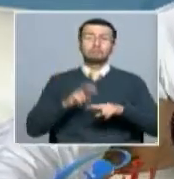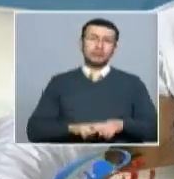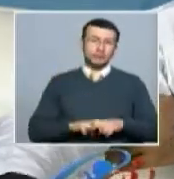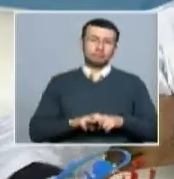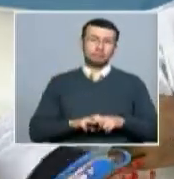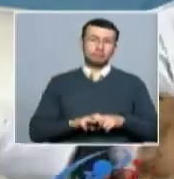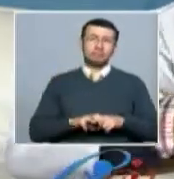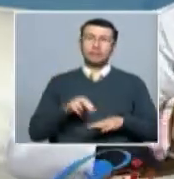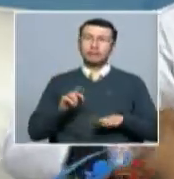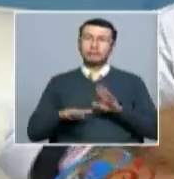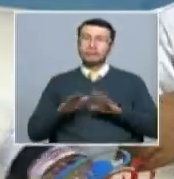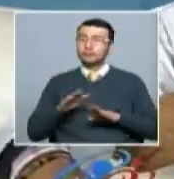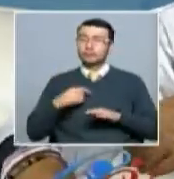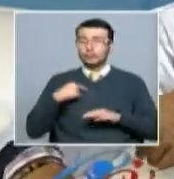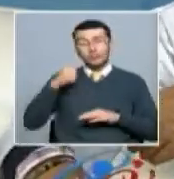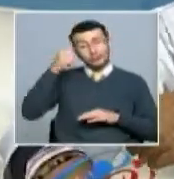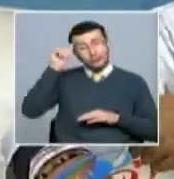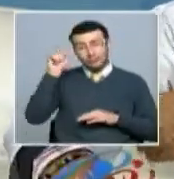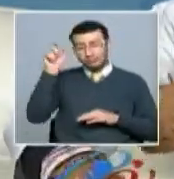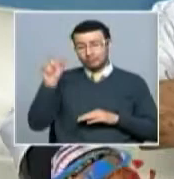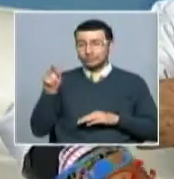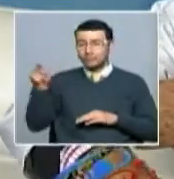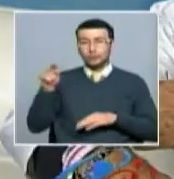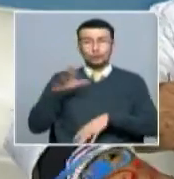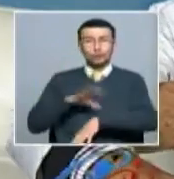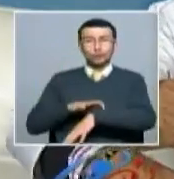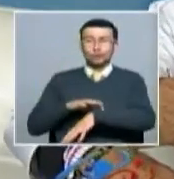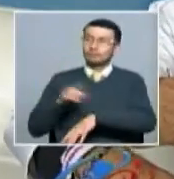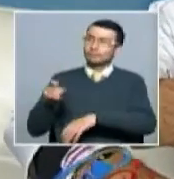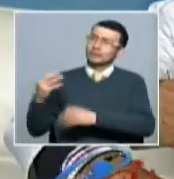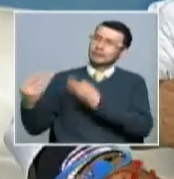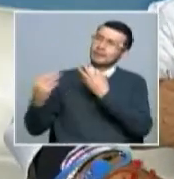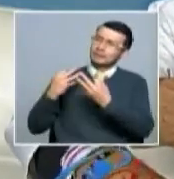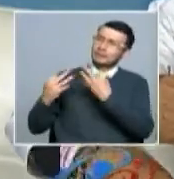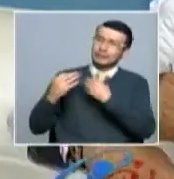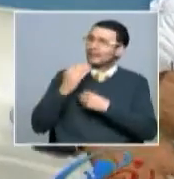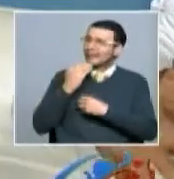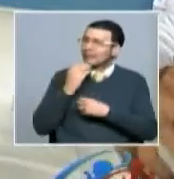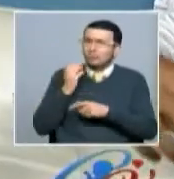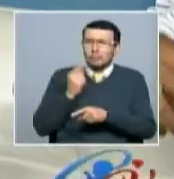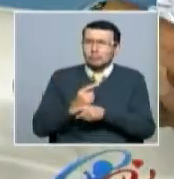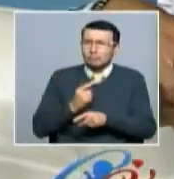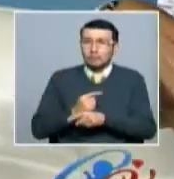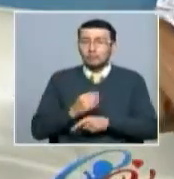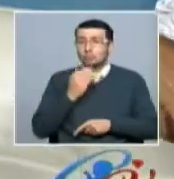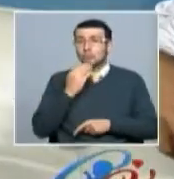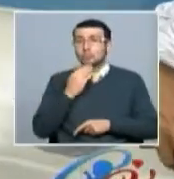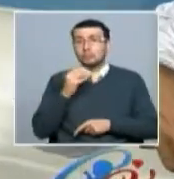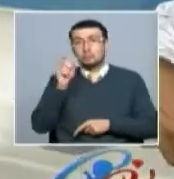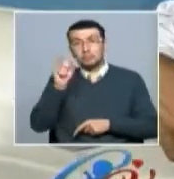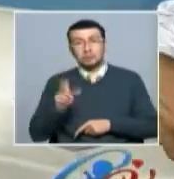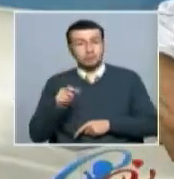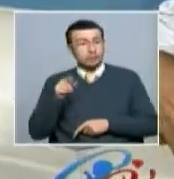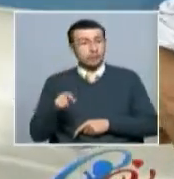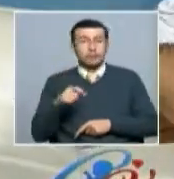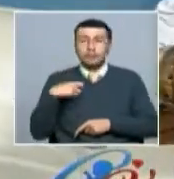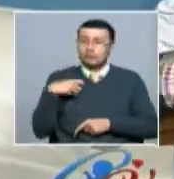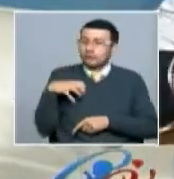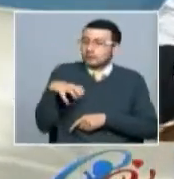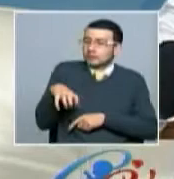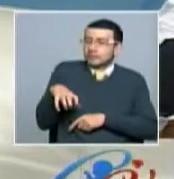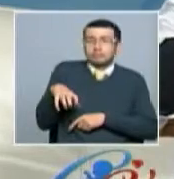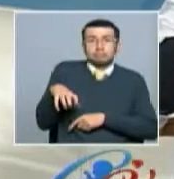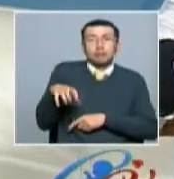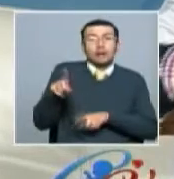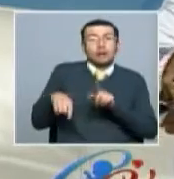en la silla. Nunca se me olvida cuando el doctor Serna nos explicaba y nos ponía este ejemplo, y la persona quedaba con mano de simio, mano en